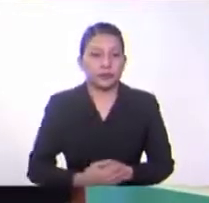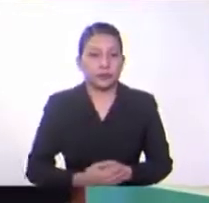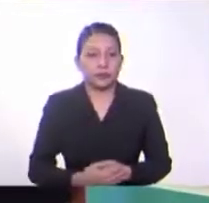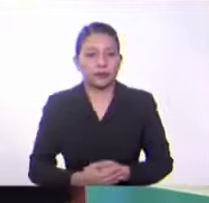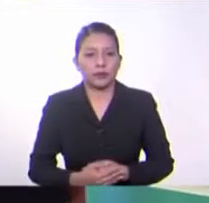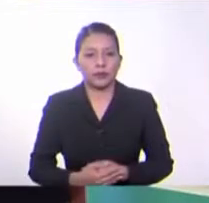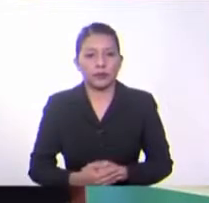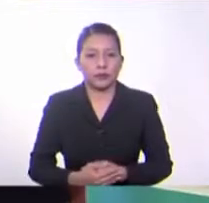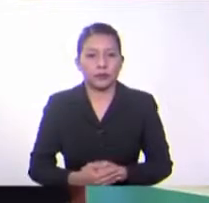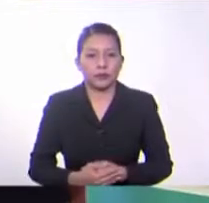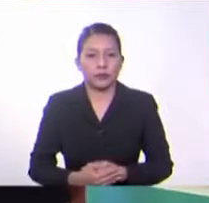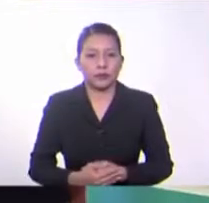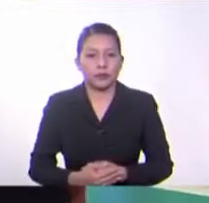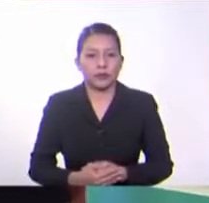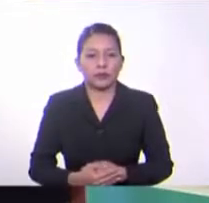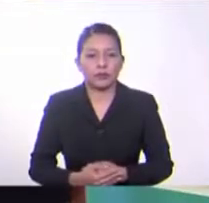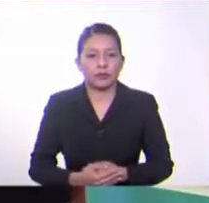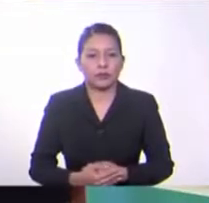La altura.